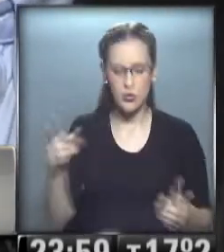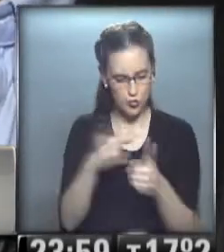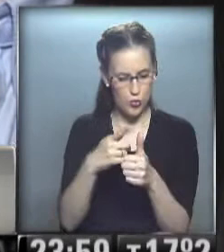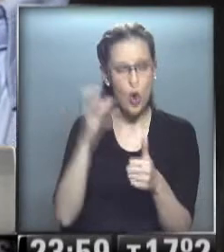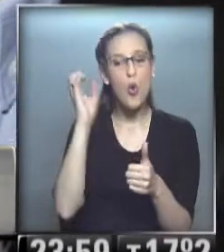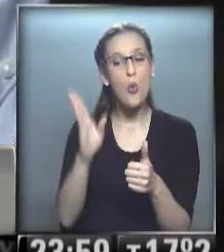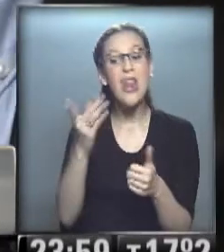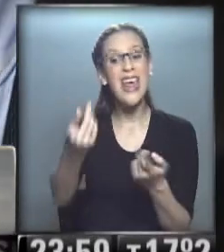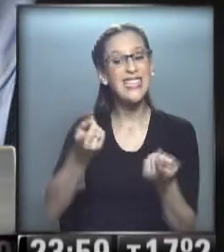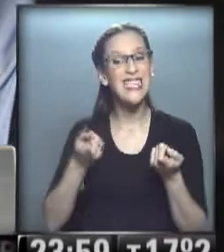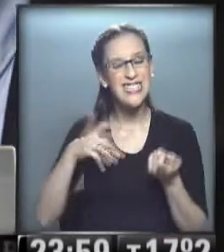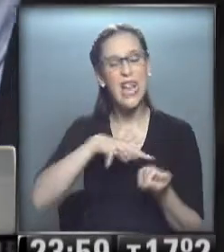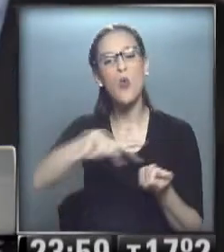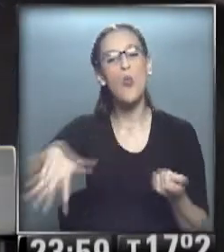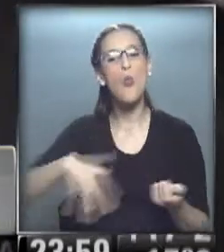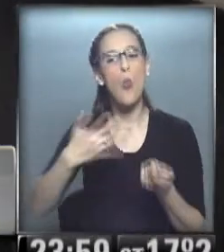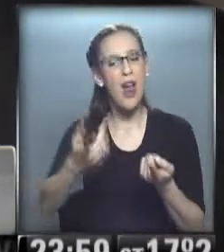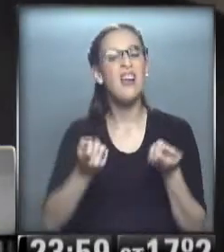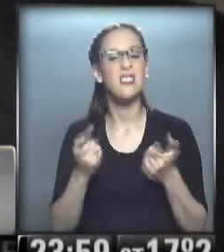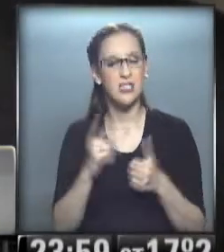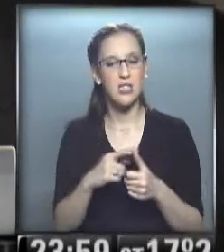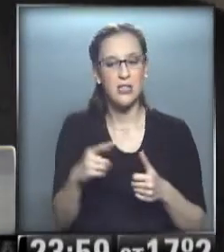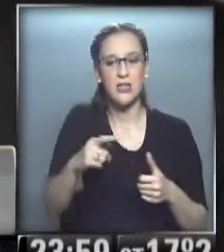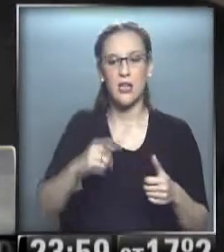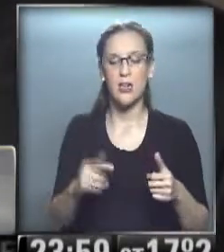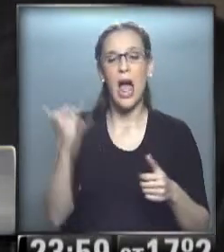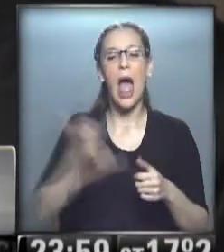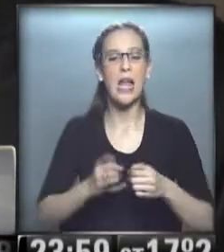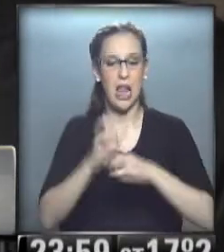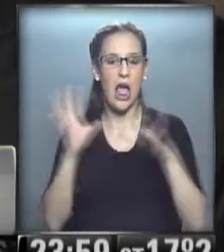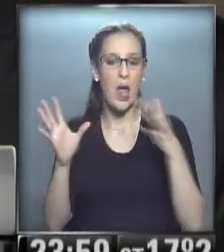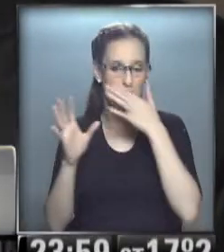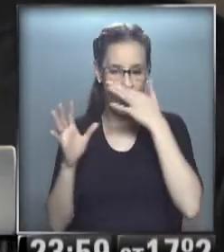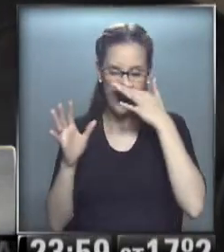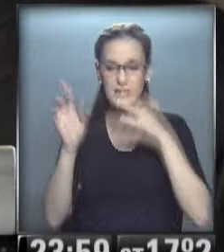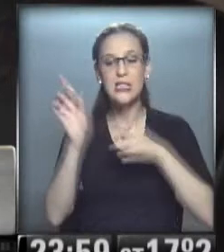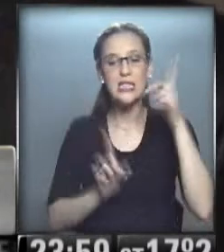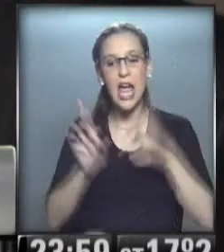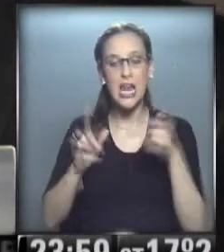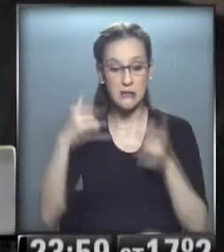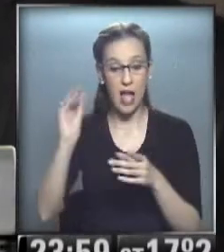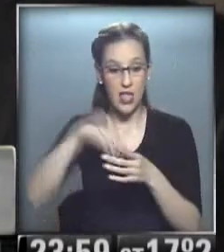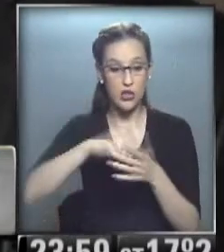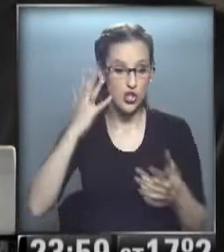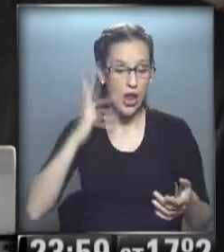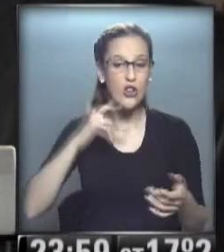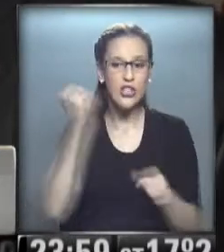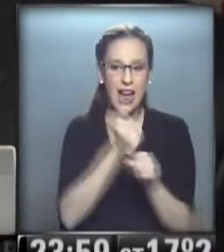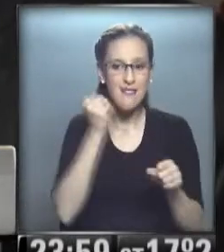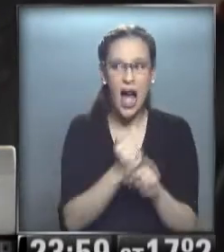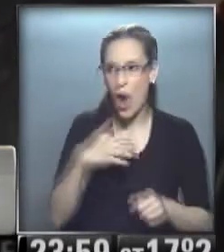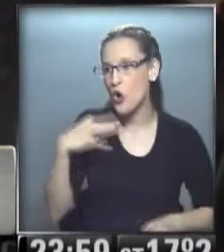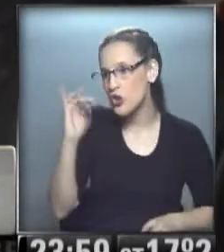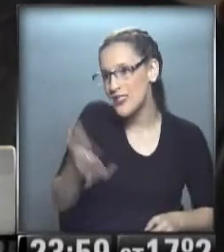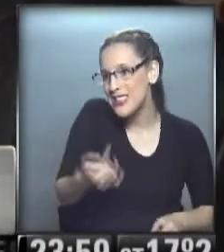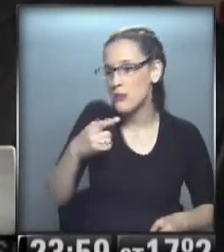necesita tener espacios de minoría. Está claro que Tinelli tiene amplia adhesión dentro de San Lorenzo, pero sería un error histórico